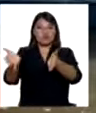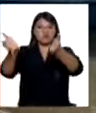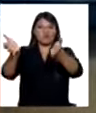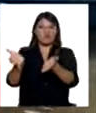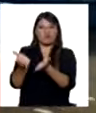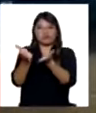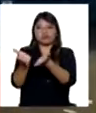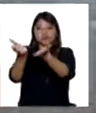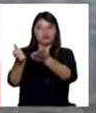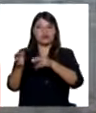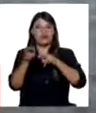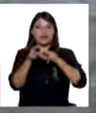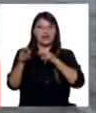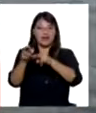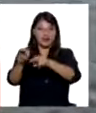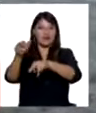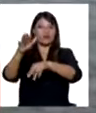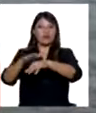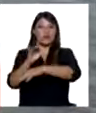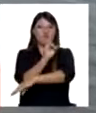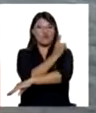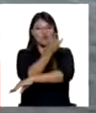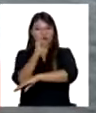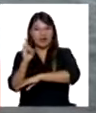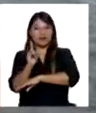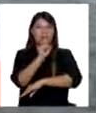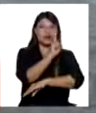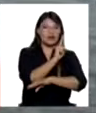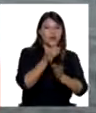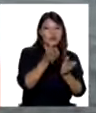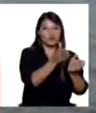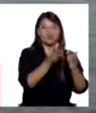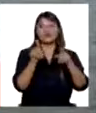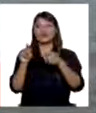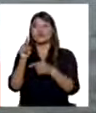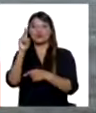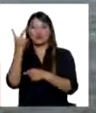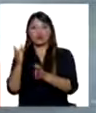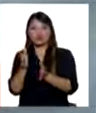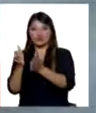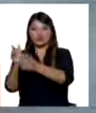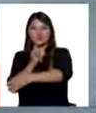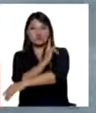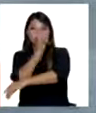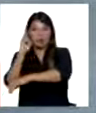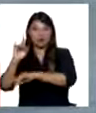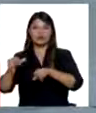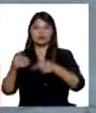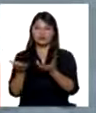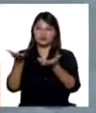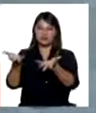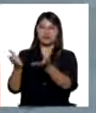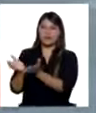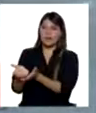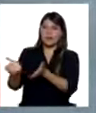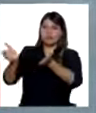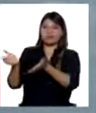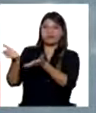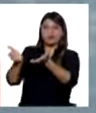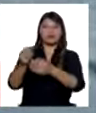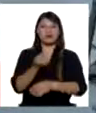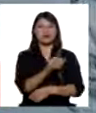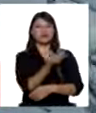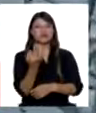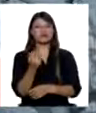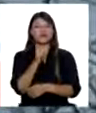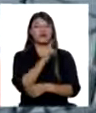Río Ucayali 1 y Río Ucayali 2, naves que permitirán acercar los servicios del Estado a más de 80.000 ciudadanos de